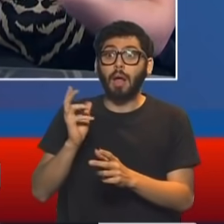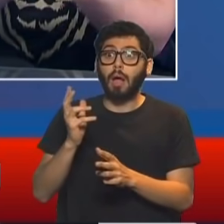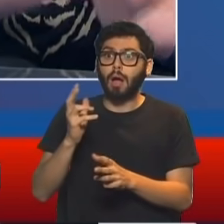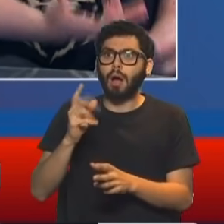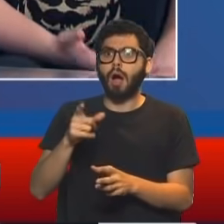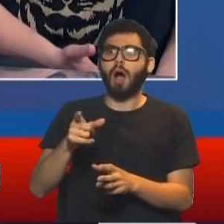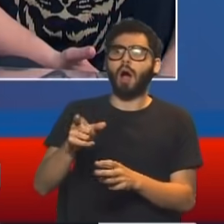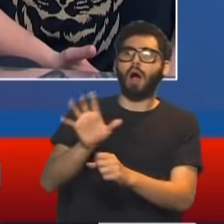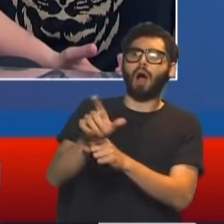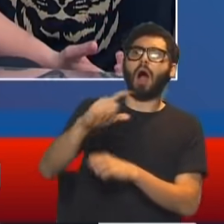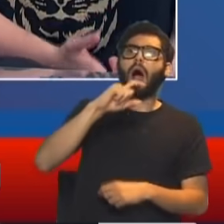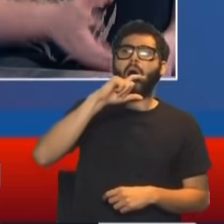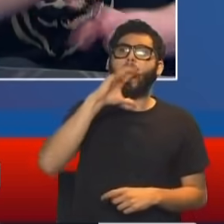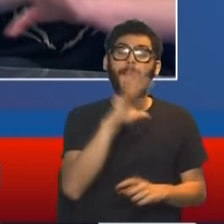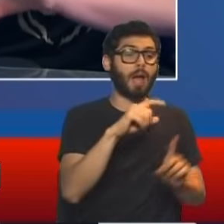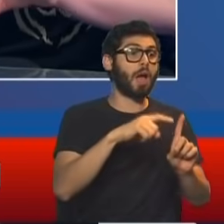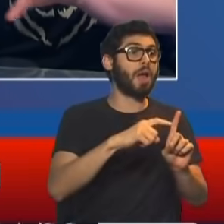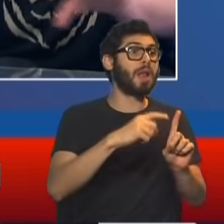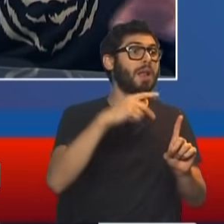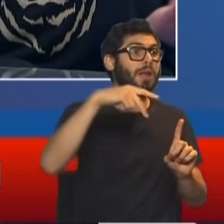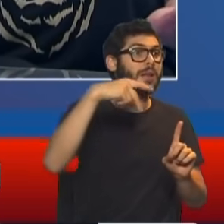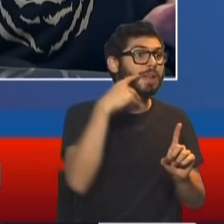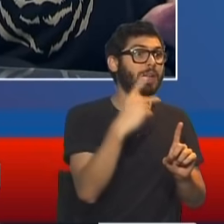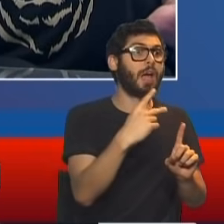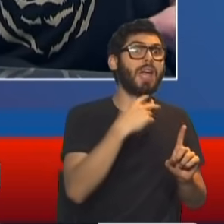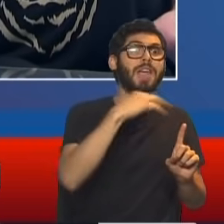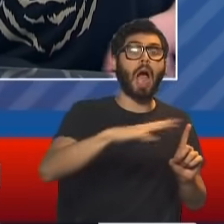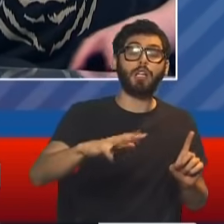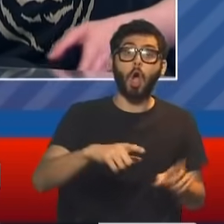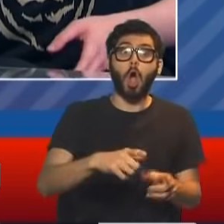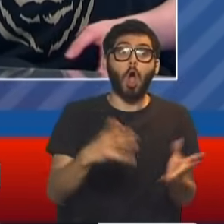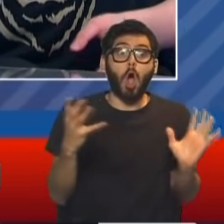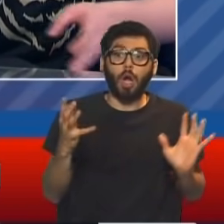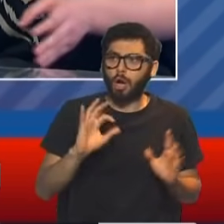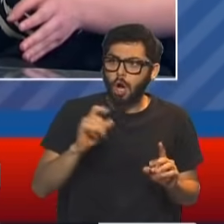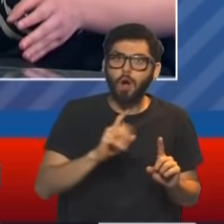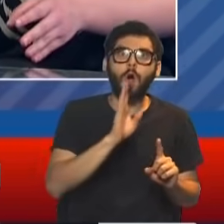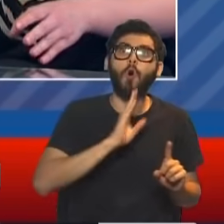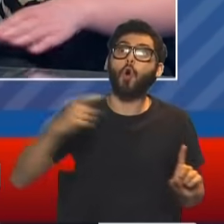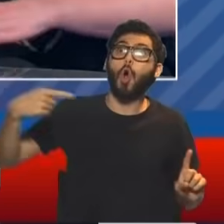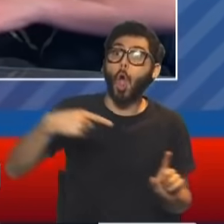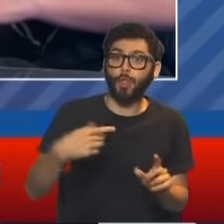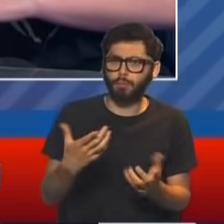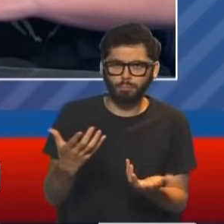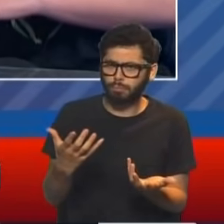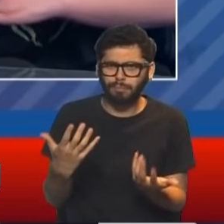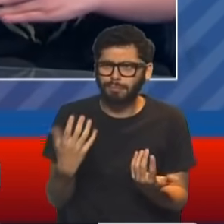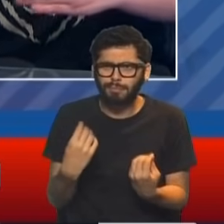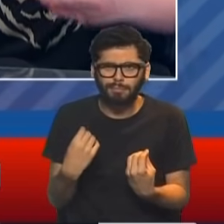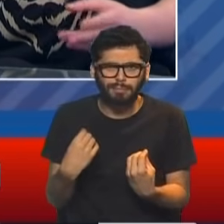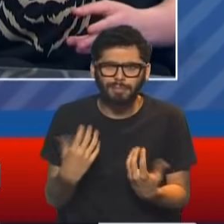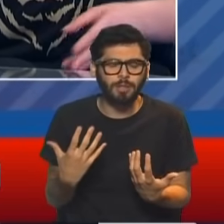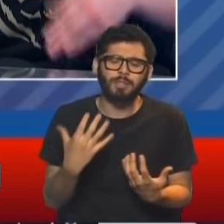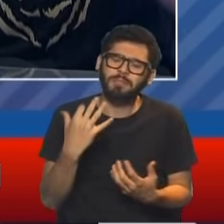realmente están en peligro las hijas de Nick es o antisemitismo. ¿Dónde hay antisemitismo? No, es una interpretación